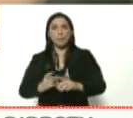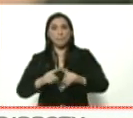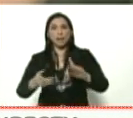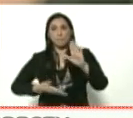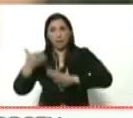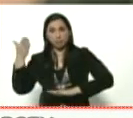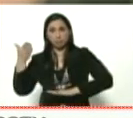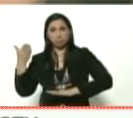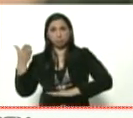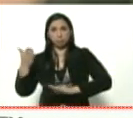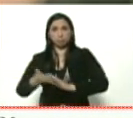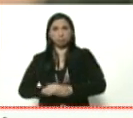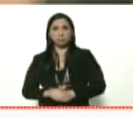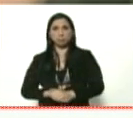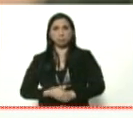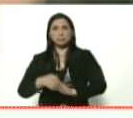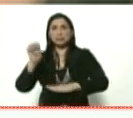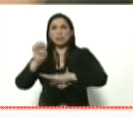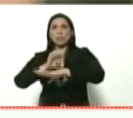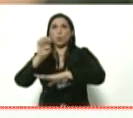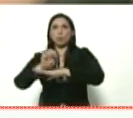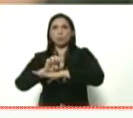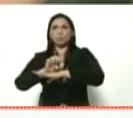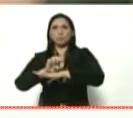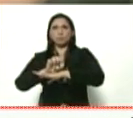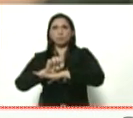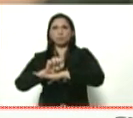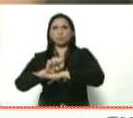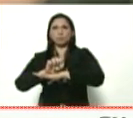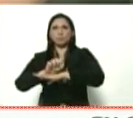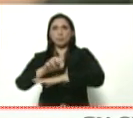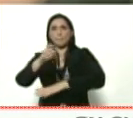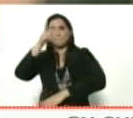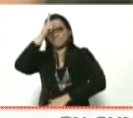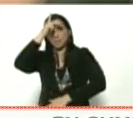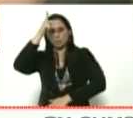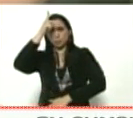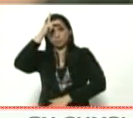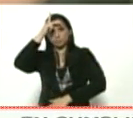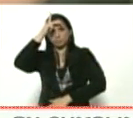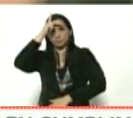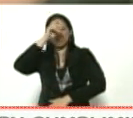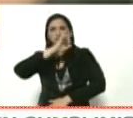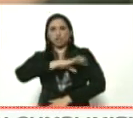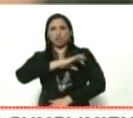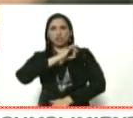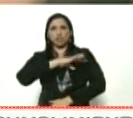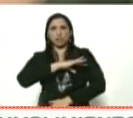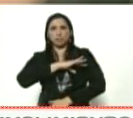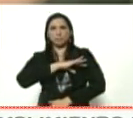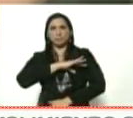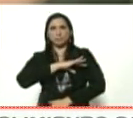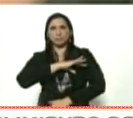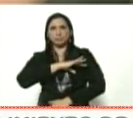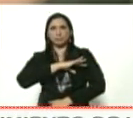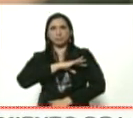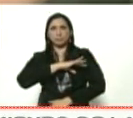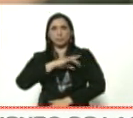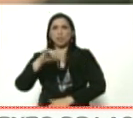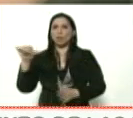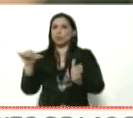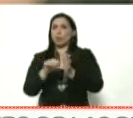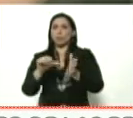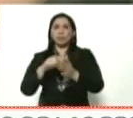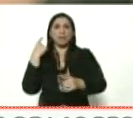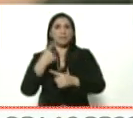vayan a Ecuador, Perú, Chile, y a donde haya que